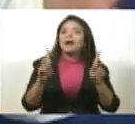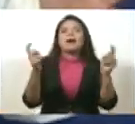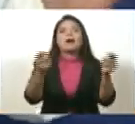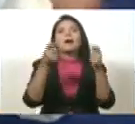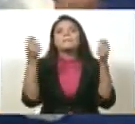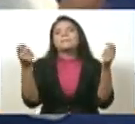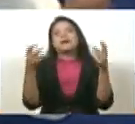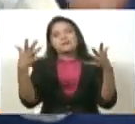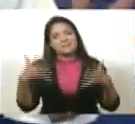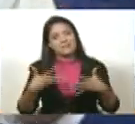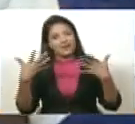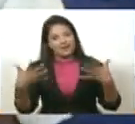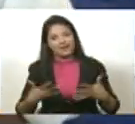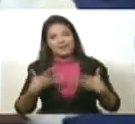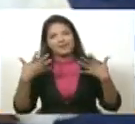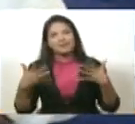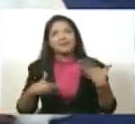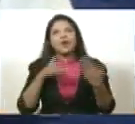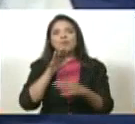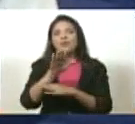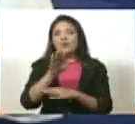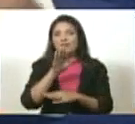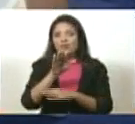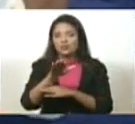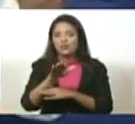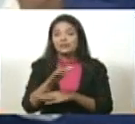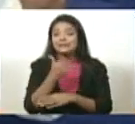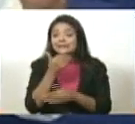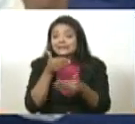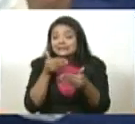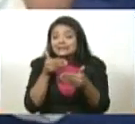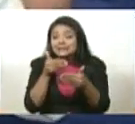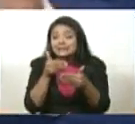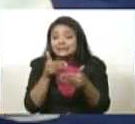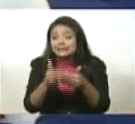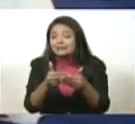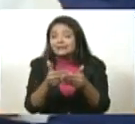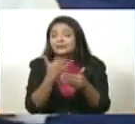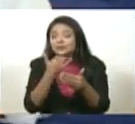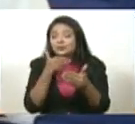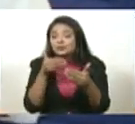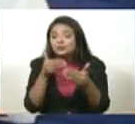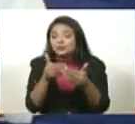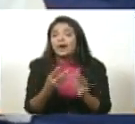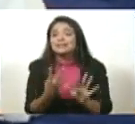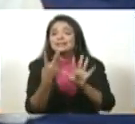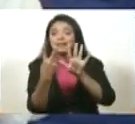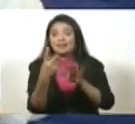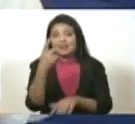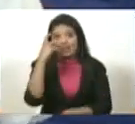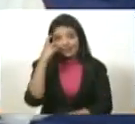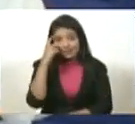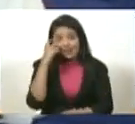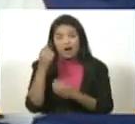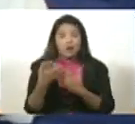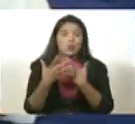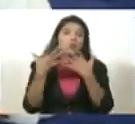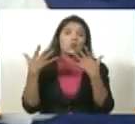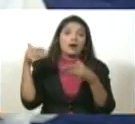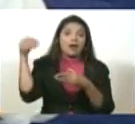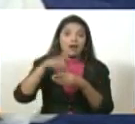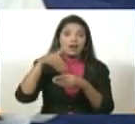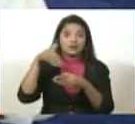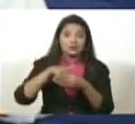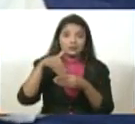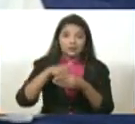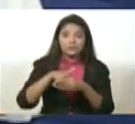la alegría, la campaña por el futuro. Ya en la recta final, apenas a 7 días de esta gran elección